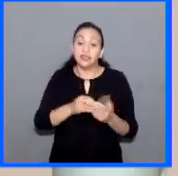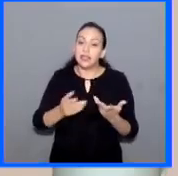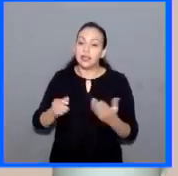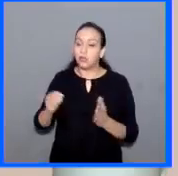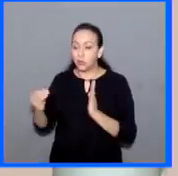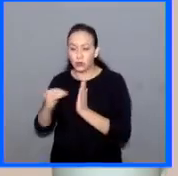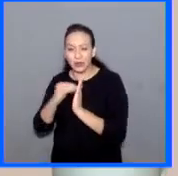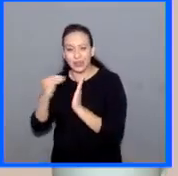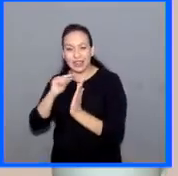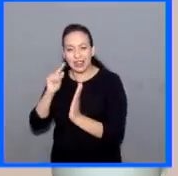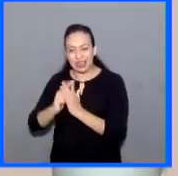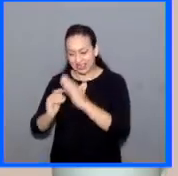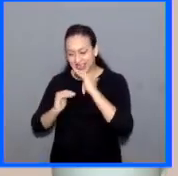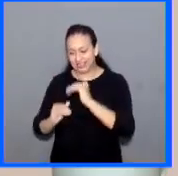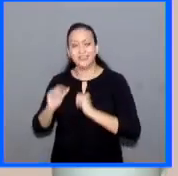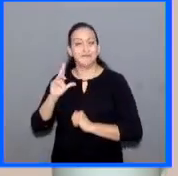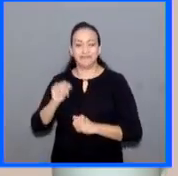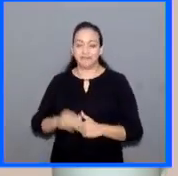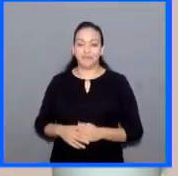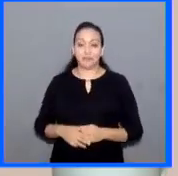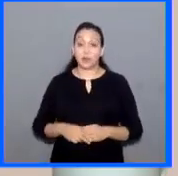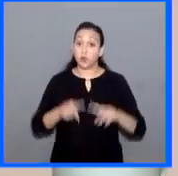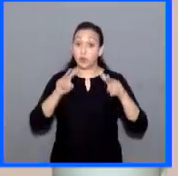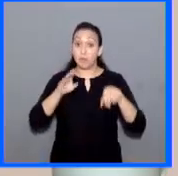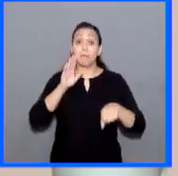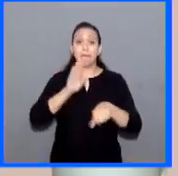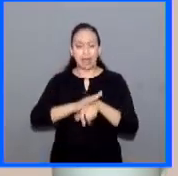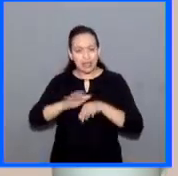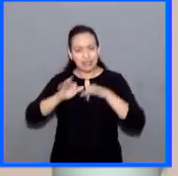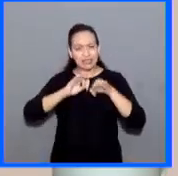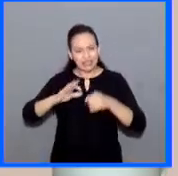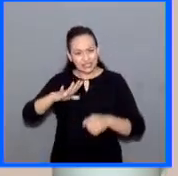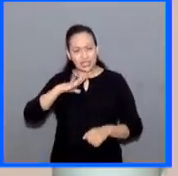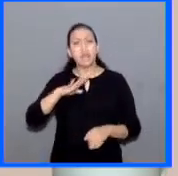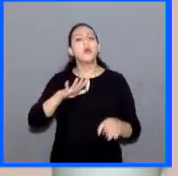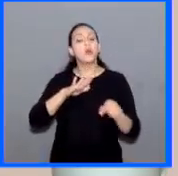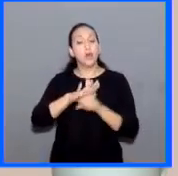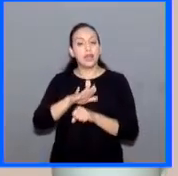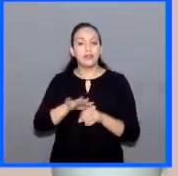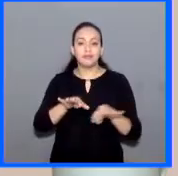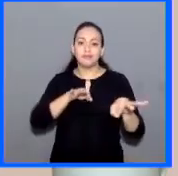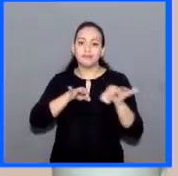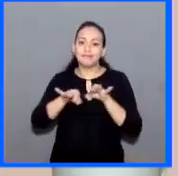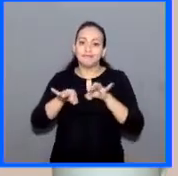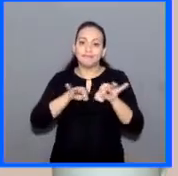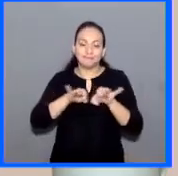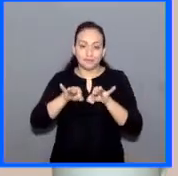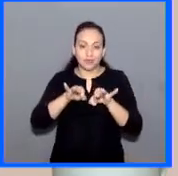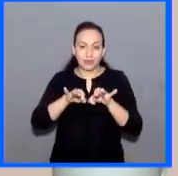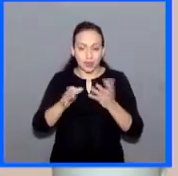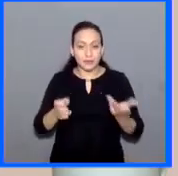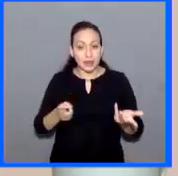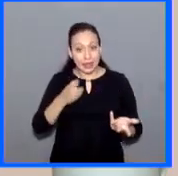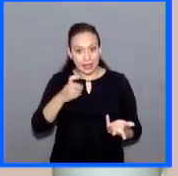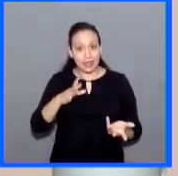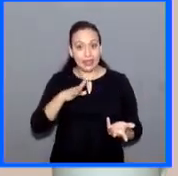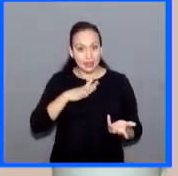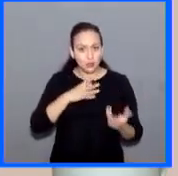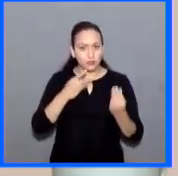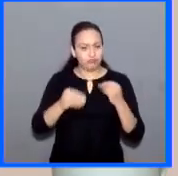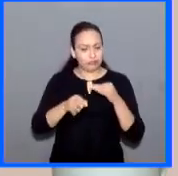las materias más dinámicas que hay en el mundo del derecho es la del trabajo. O sea,